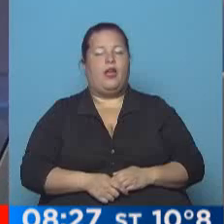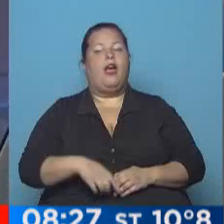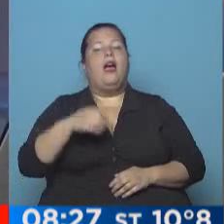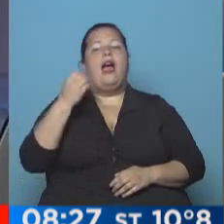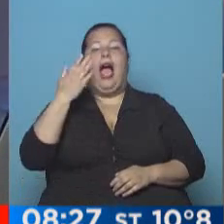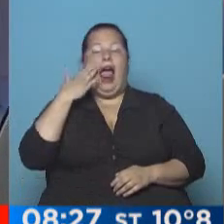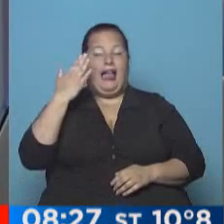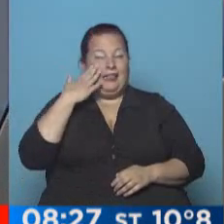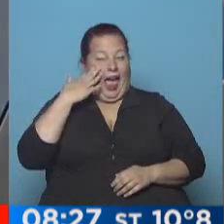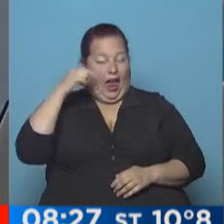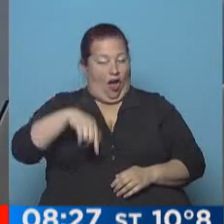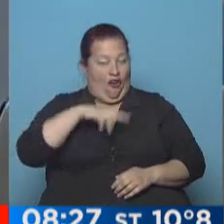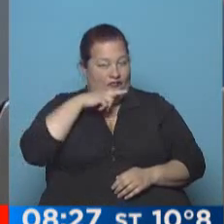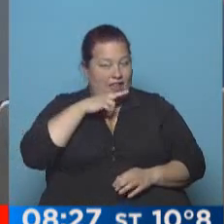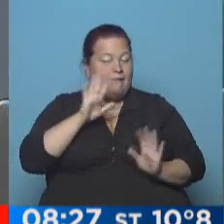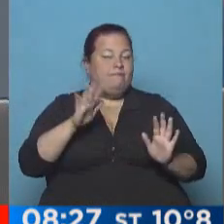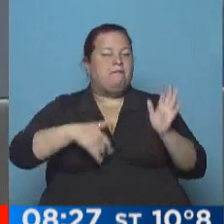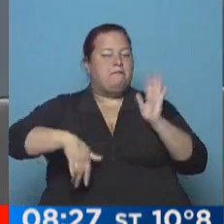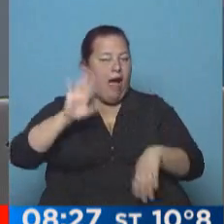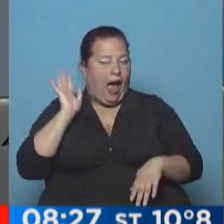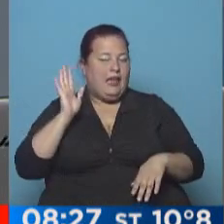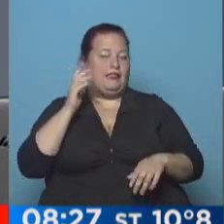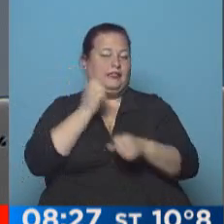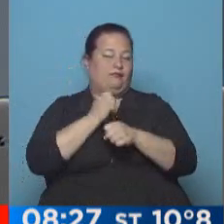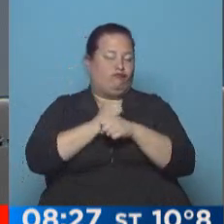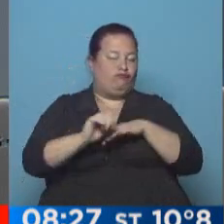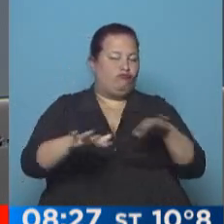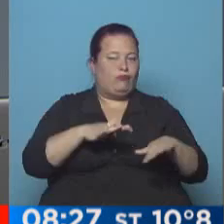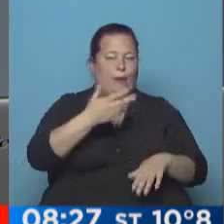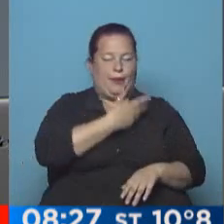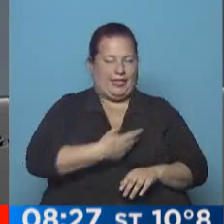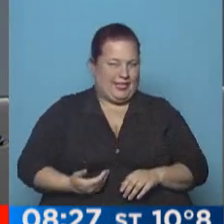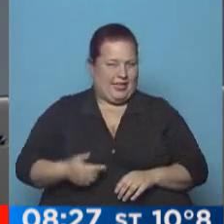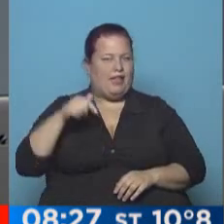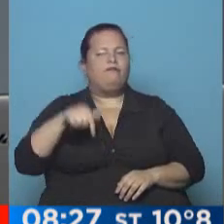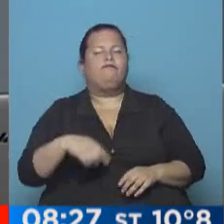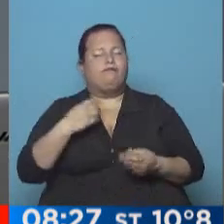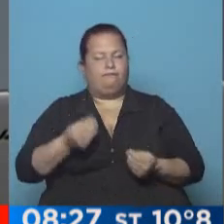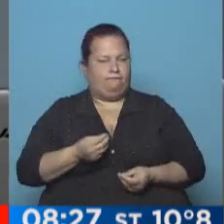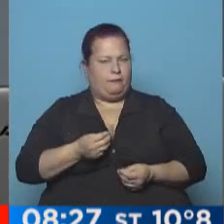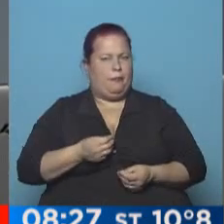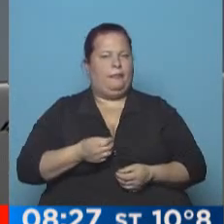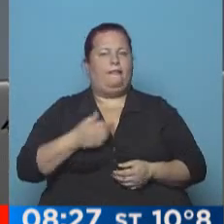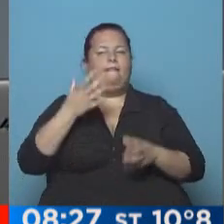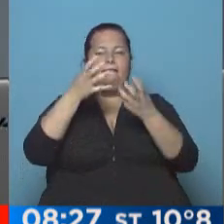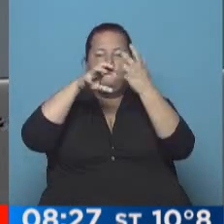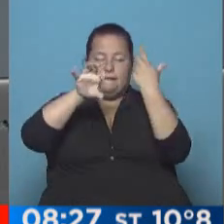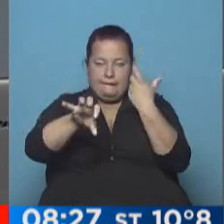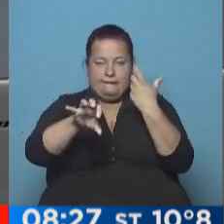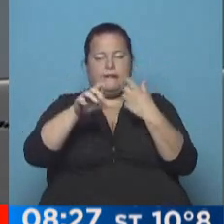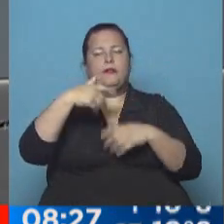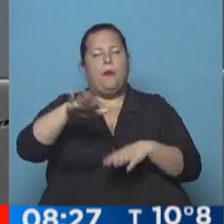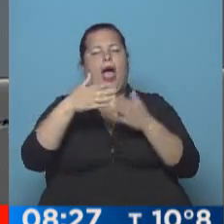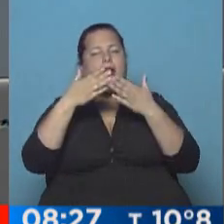Y para la tarde de este viernes se esperan más actividades por parte de la presidenta. En este caso va a utilizar videoconferencias y va